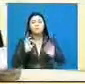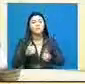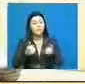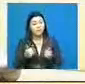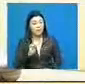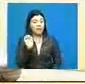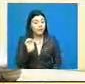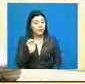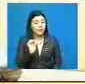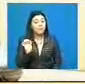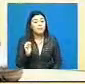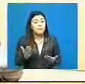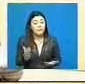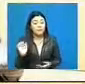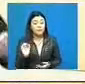enero,